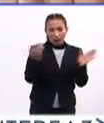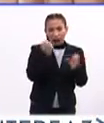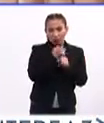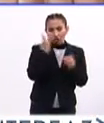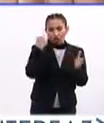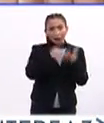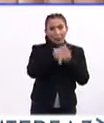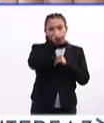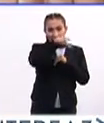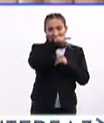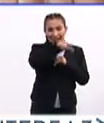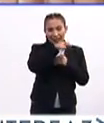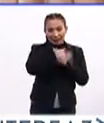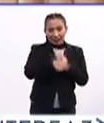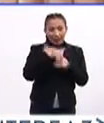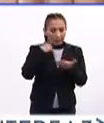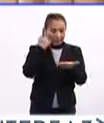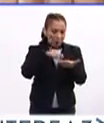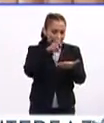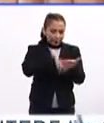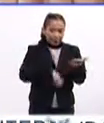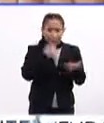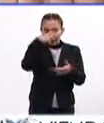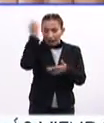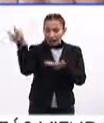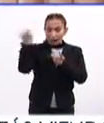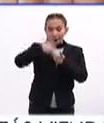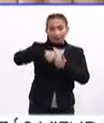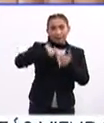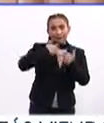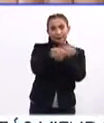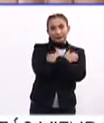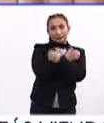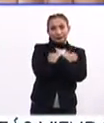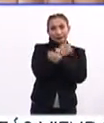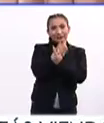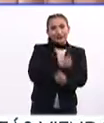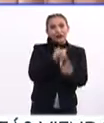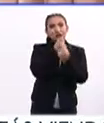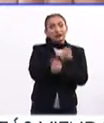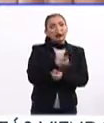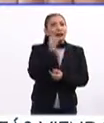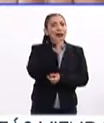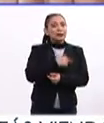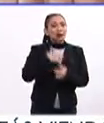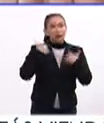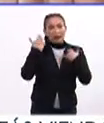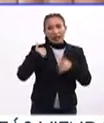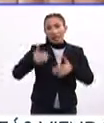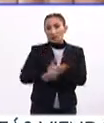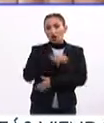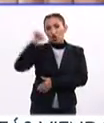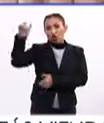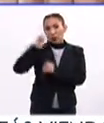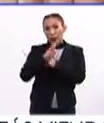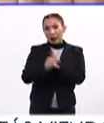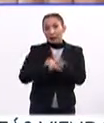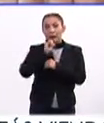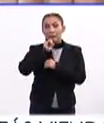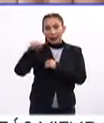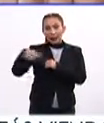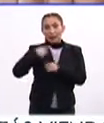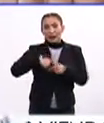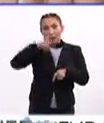en el 2017, para facilitar la inserción educativa de niñas, niños y adolescentes que nacieron en otros países, incluyendo